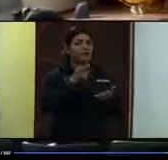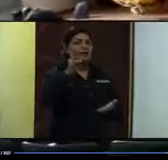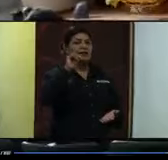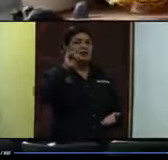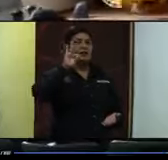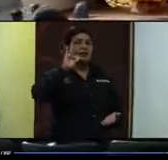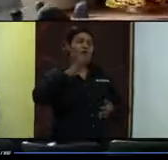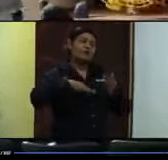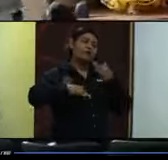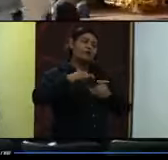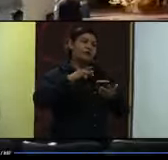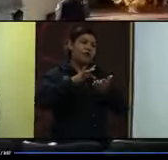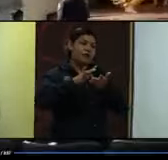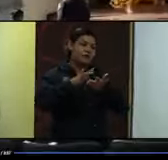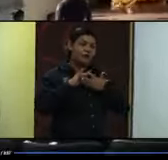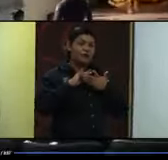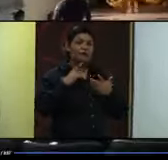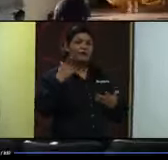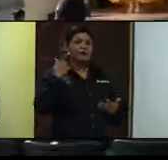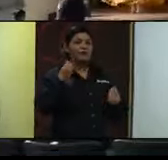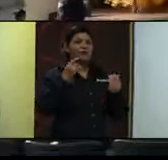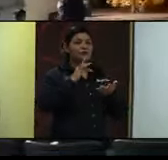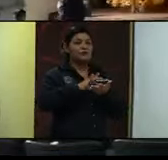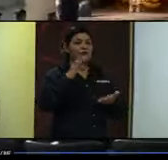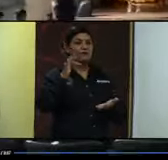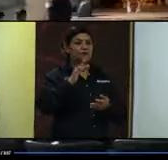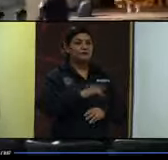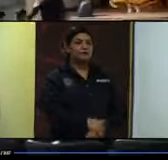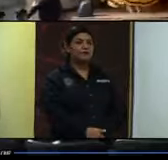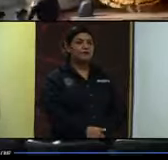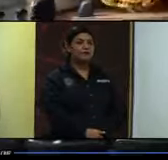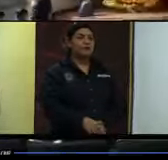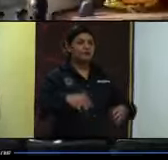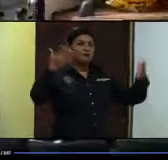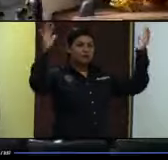todo este apoyo. Muchas gracias.